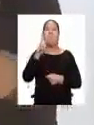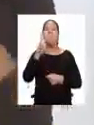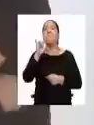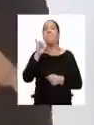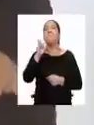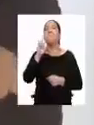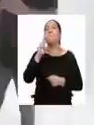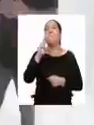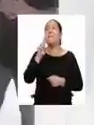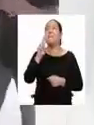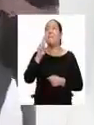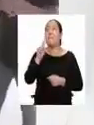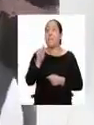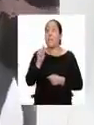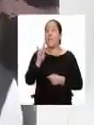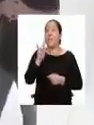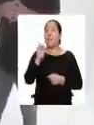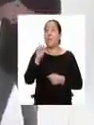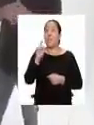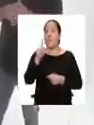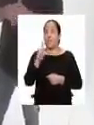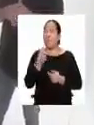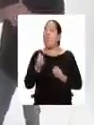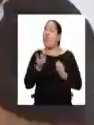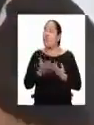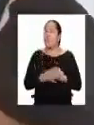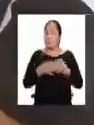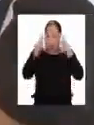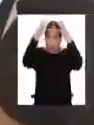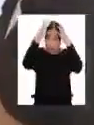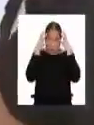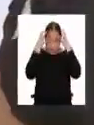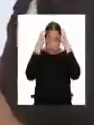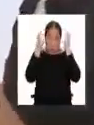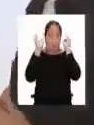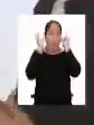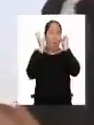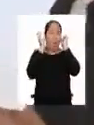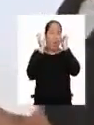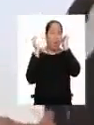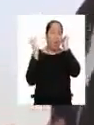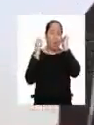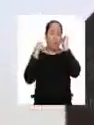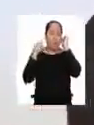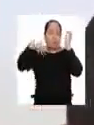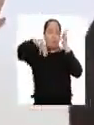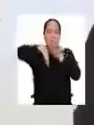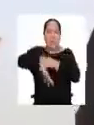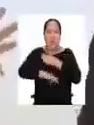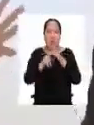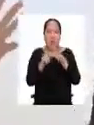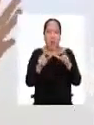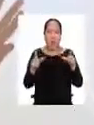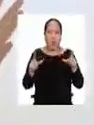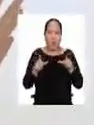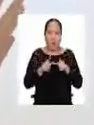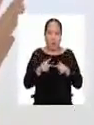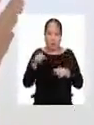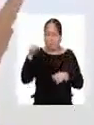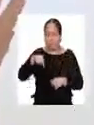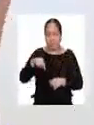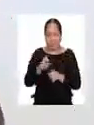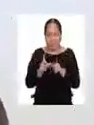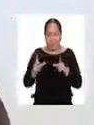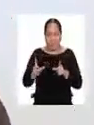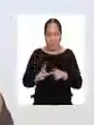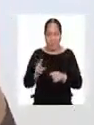lograr eso, Álvaro? Cuéntame. Cuando te pongas el casco y los audífonos, vas a poder estar en un lugar que no es obviamente lo que es el